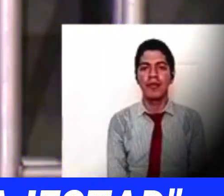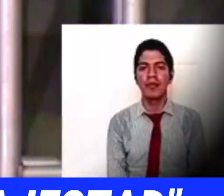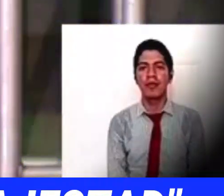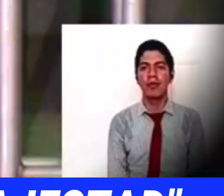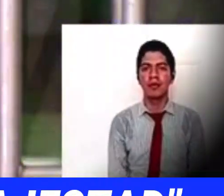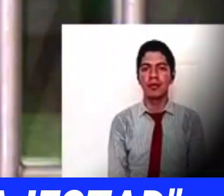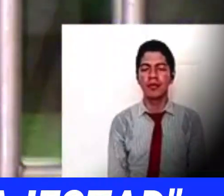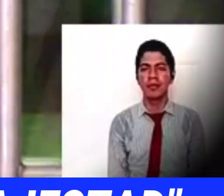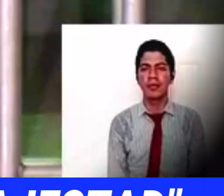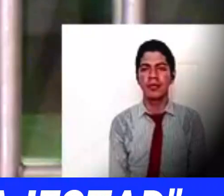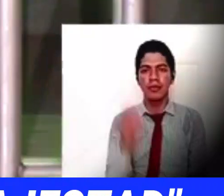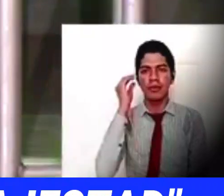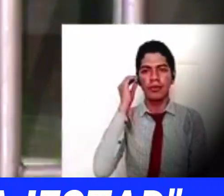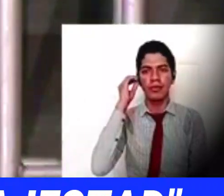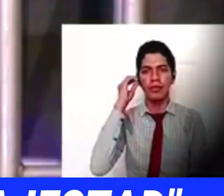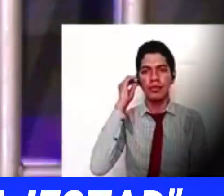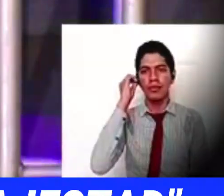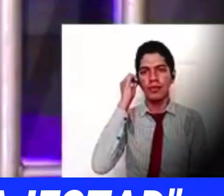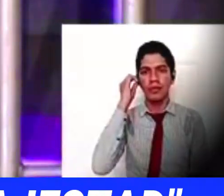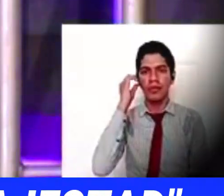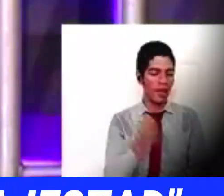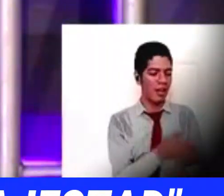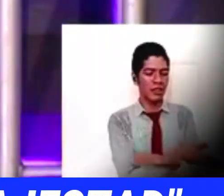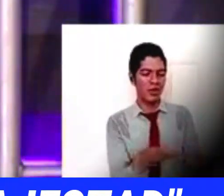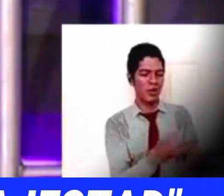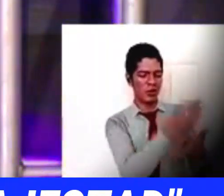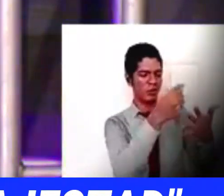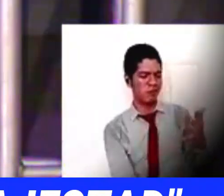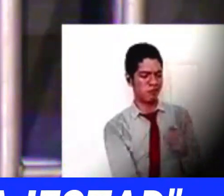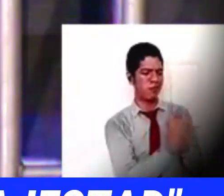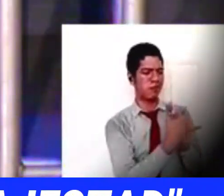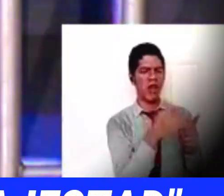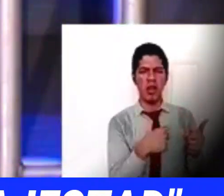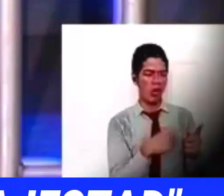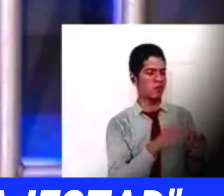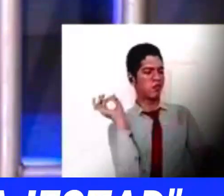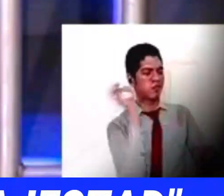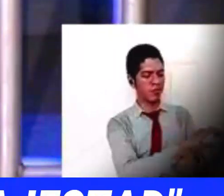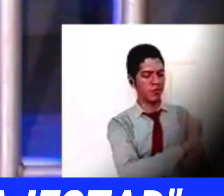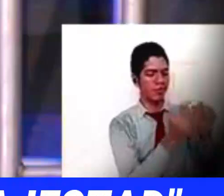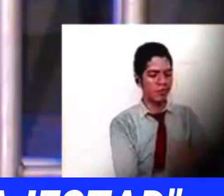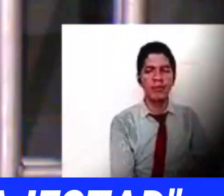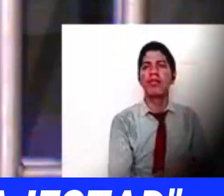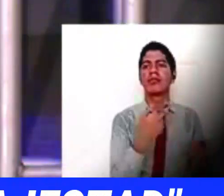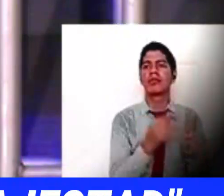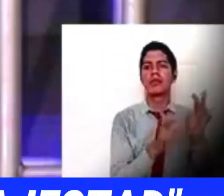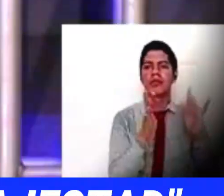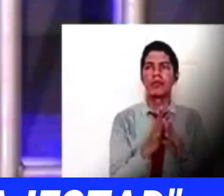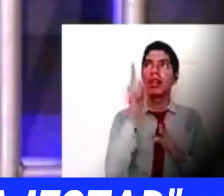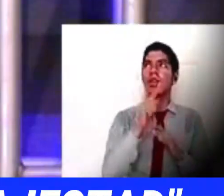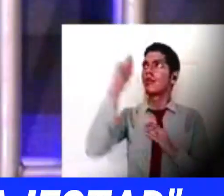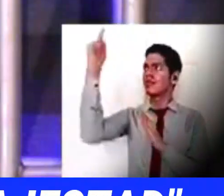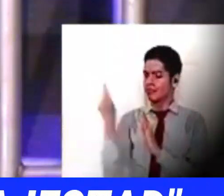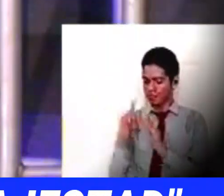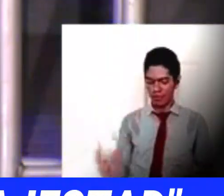estaba dañando, lo que te estaba afectando, y el Señor te va a levantar en poder y va a ser de ti un instrumento para la gloria de su